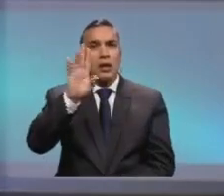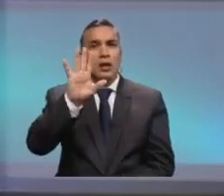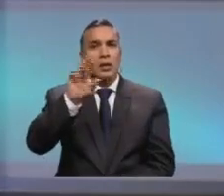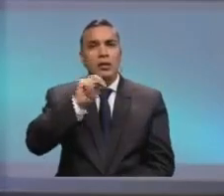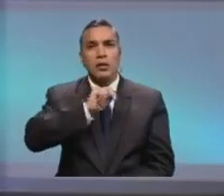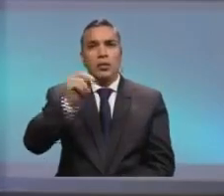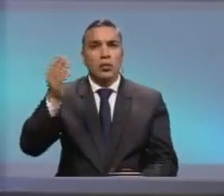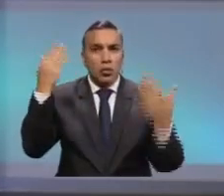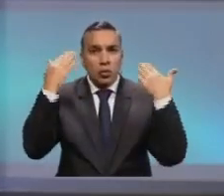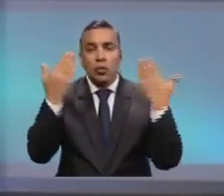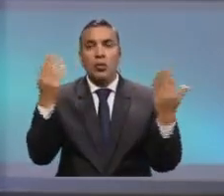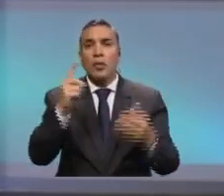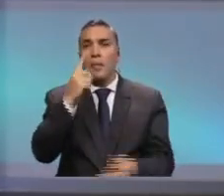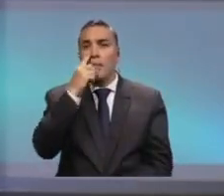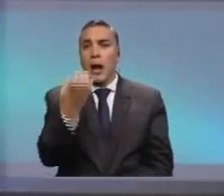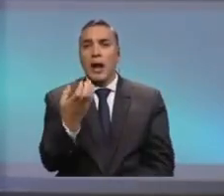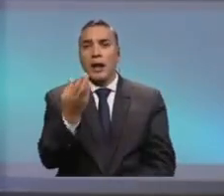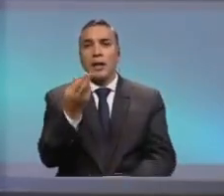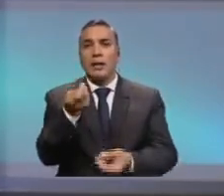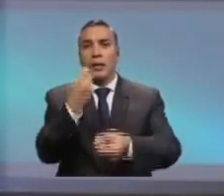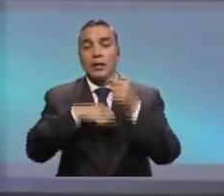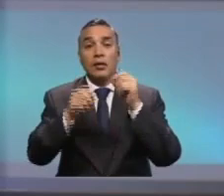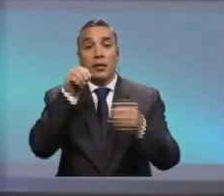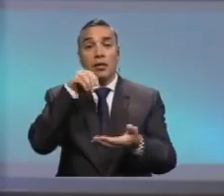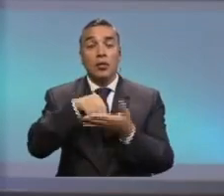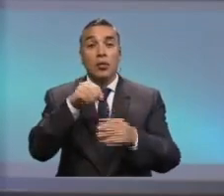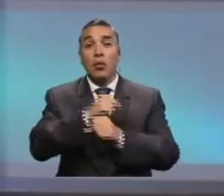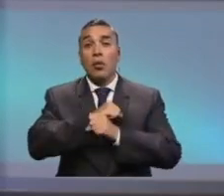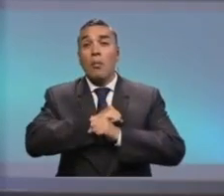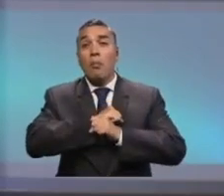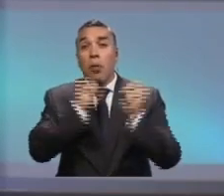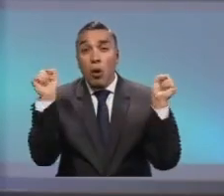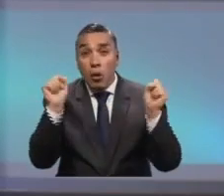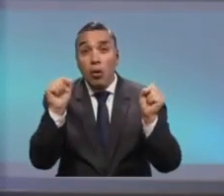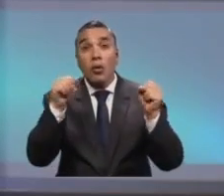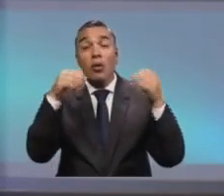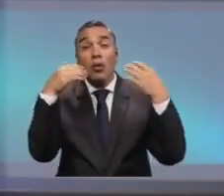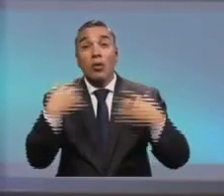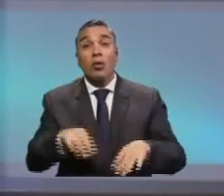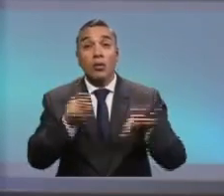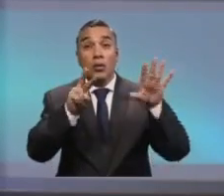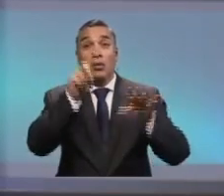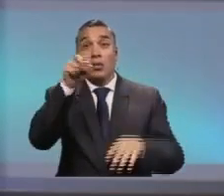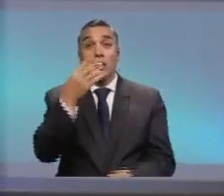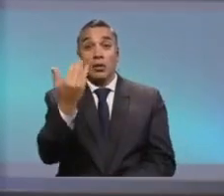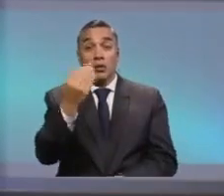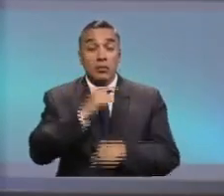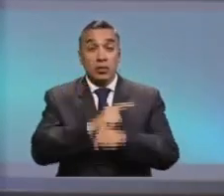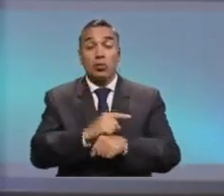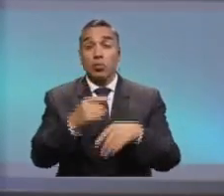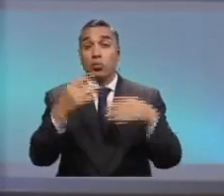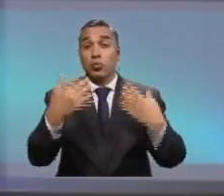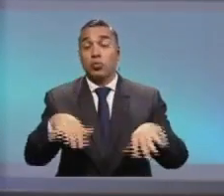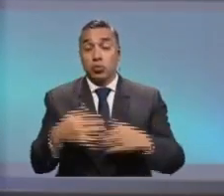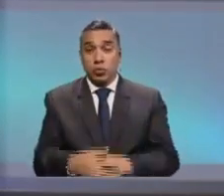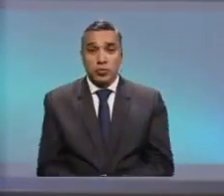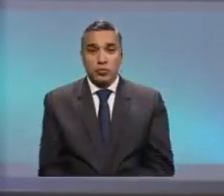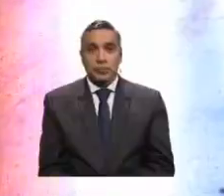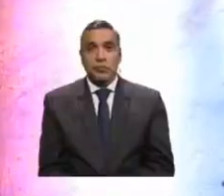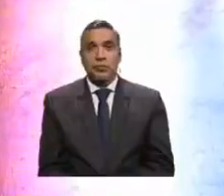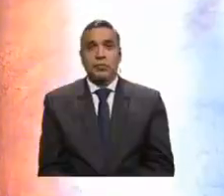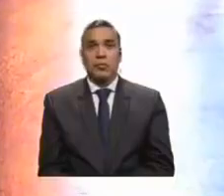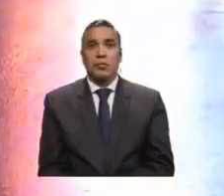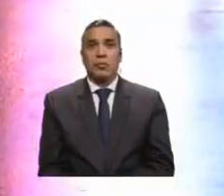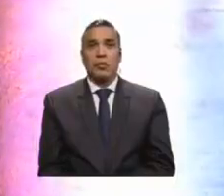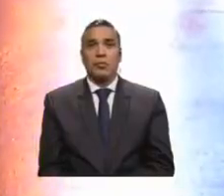norte de Guayaquil, en una panadería. Pusieron una bomba, ñaño. Pusieron una bomba, 7:15, 7:15.